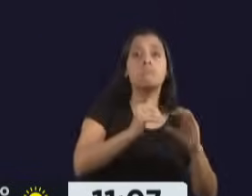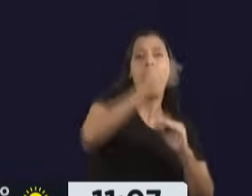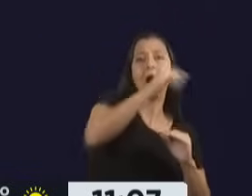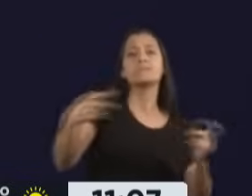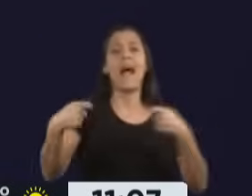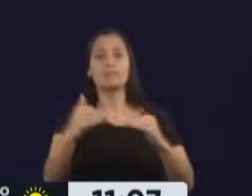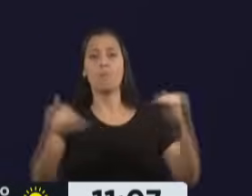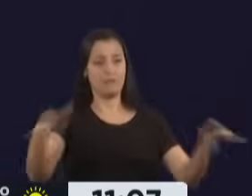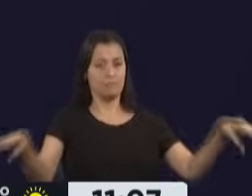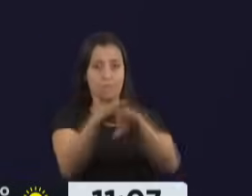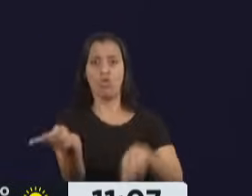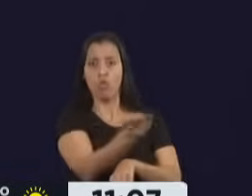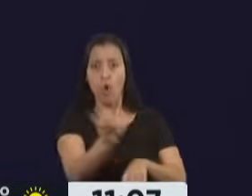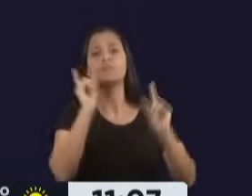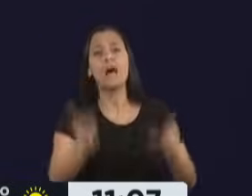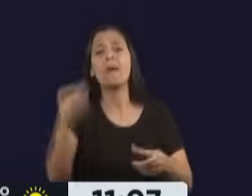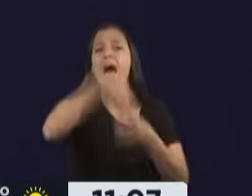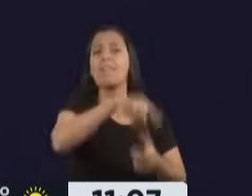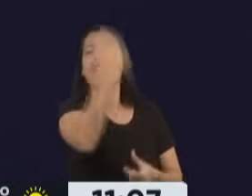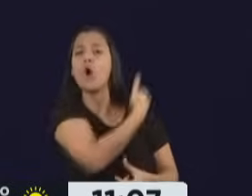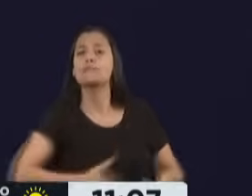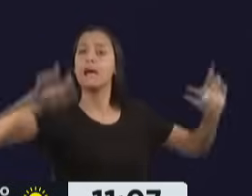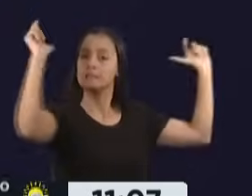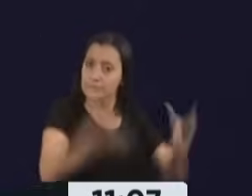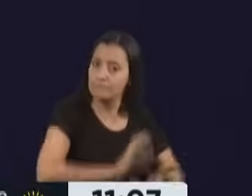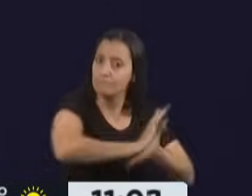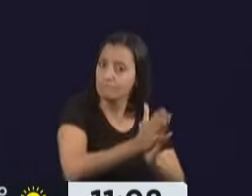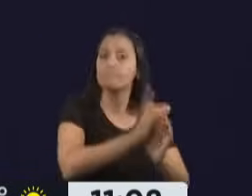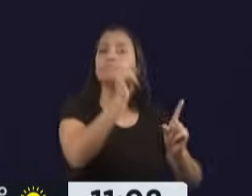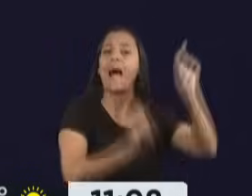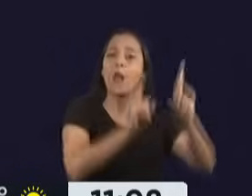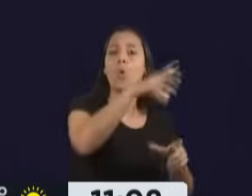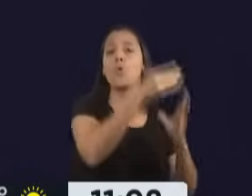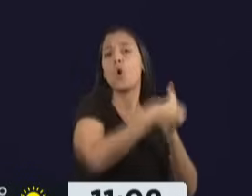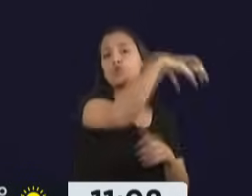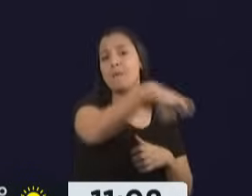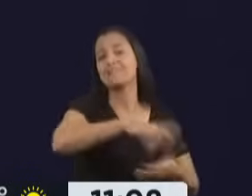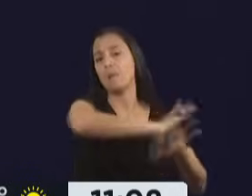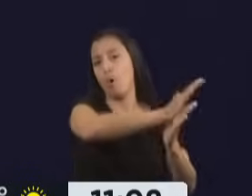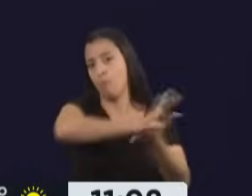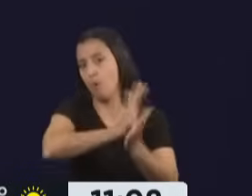Un Estado más chico, más eficiente, por supuesto hubo un recorte de ministerios